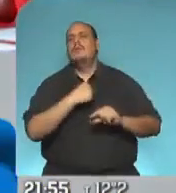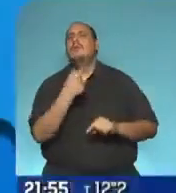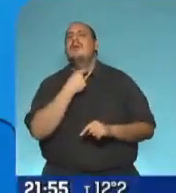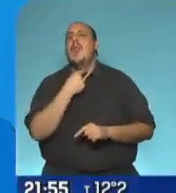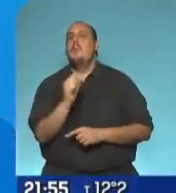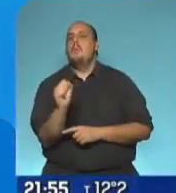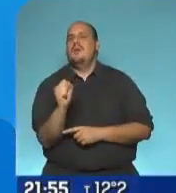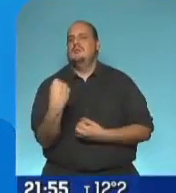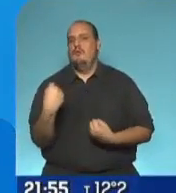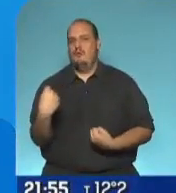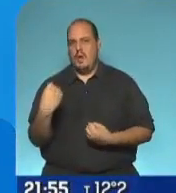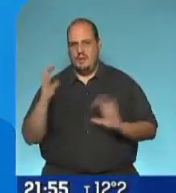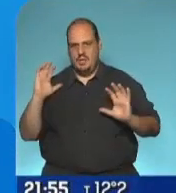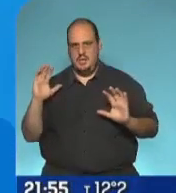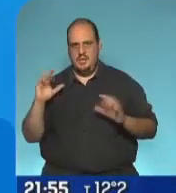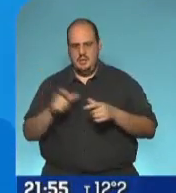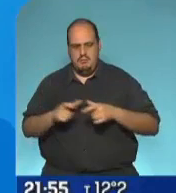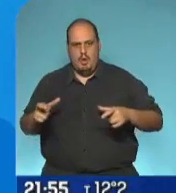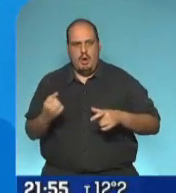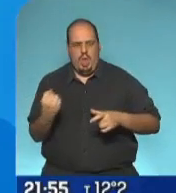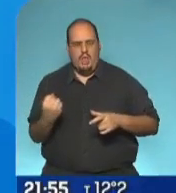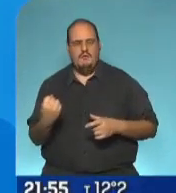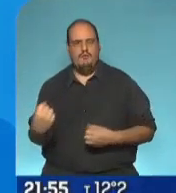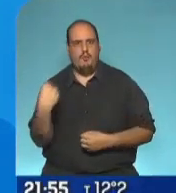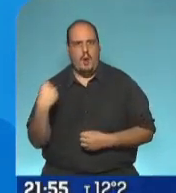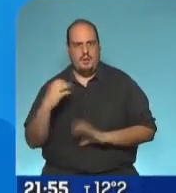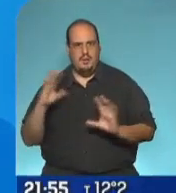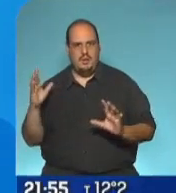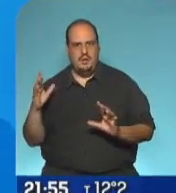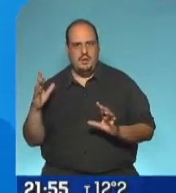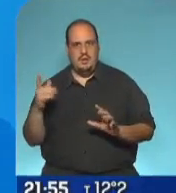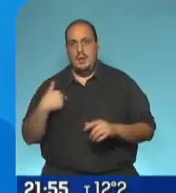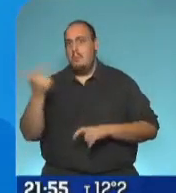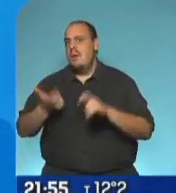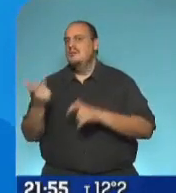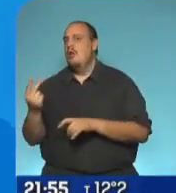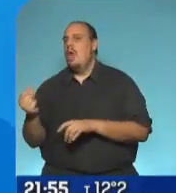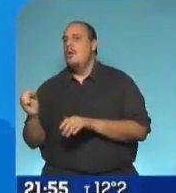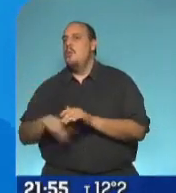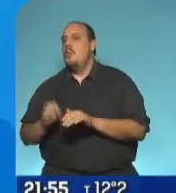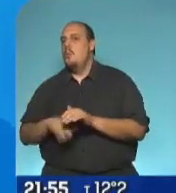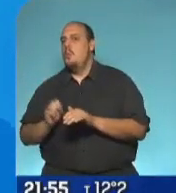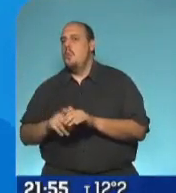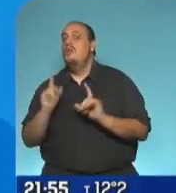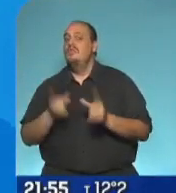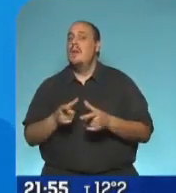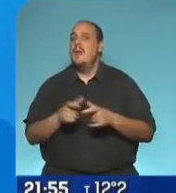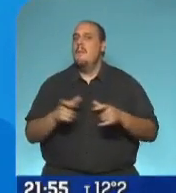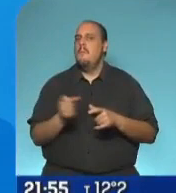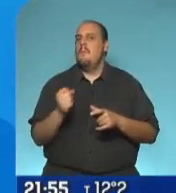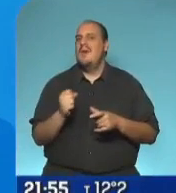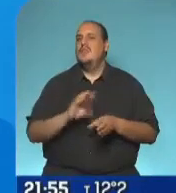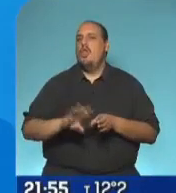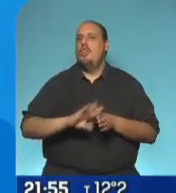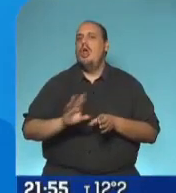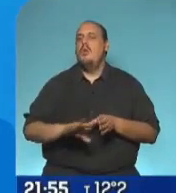¿no? Un peso, en este caso el peso, un peso fuerte, que puedas demostrar que se puede tanto ahorrar como emitir deuda en tu moneda, y es justamente a